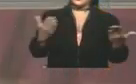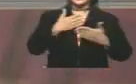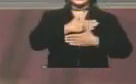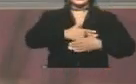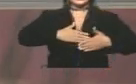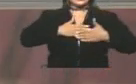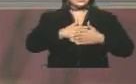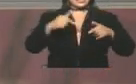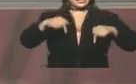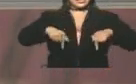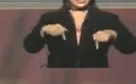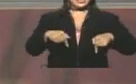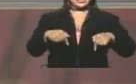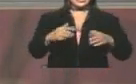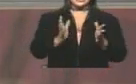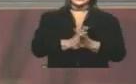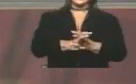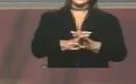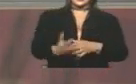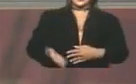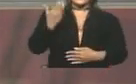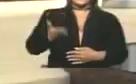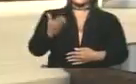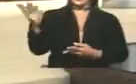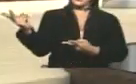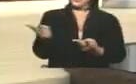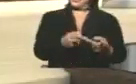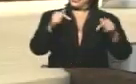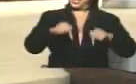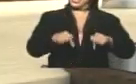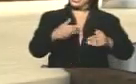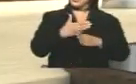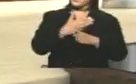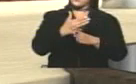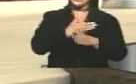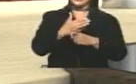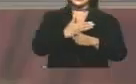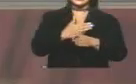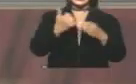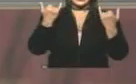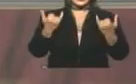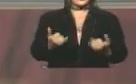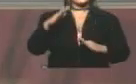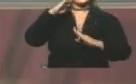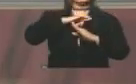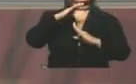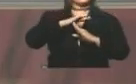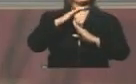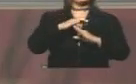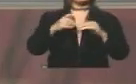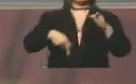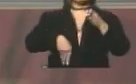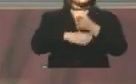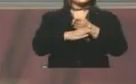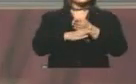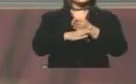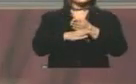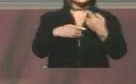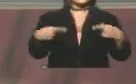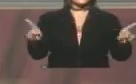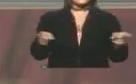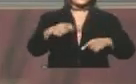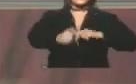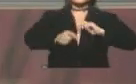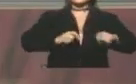placer tenerte acá, viste que sí era muy importante tenerte. Por supuesto, siempre será. Mira, y nosotros vamos entonces ahorita al son